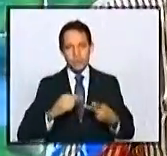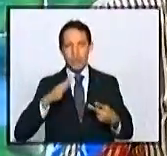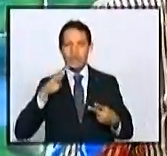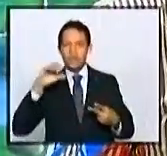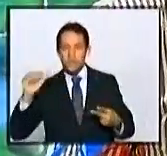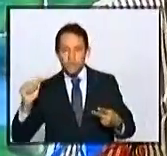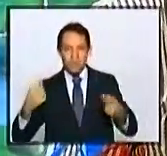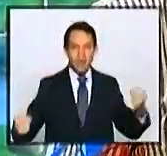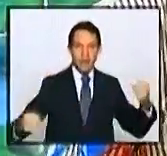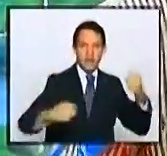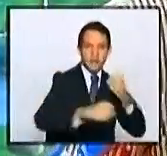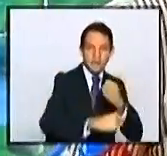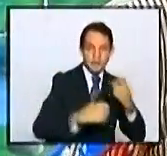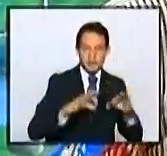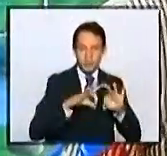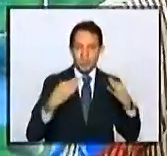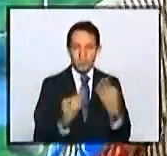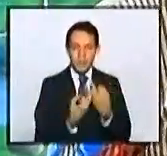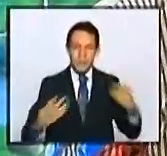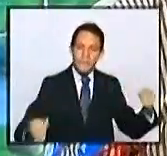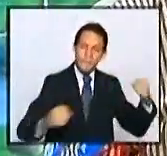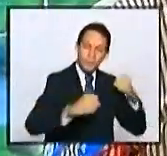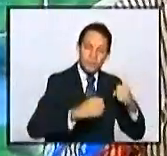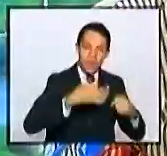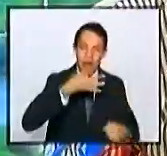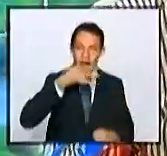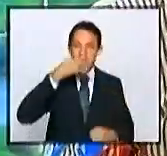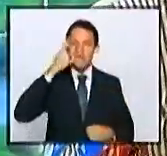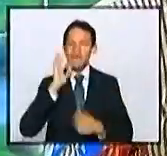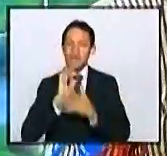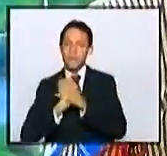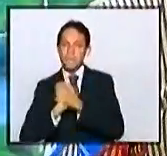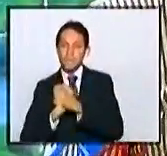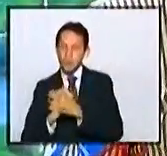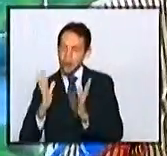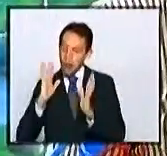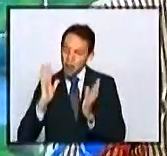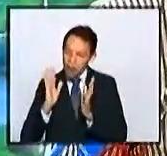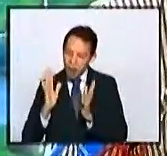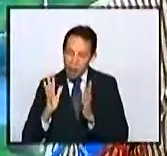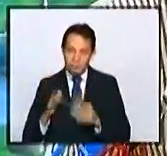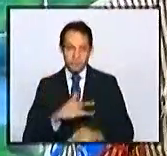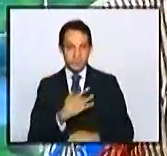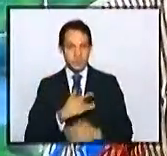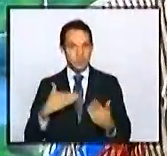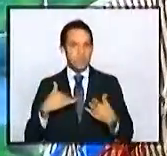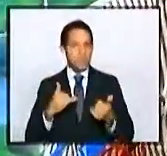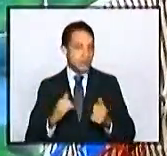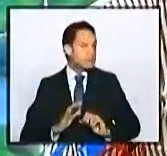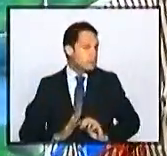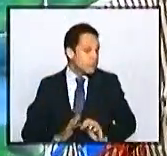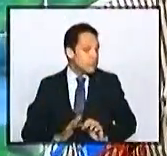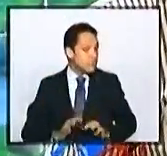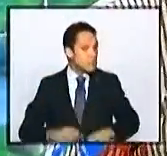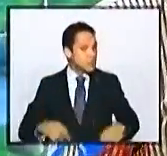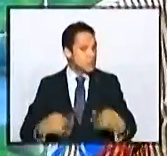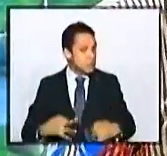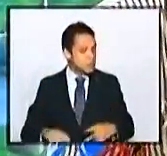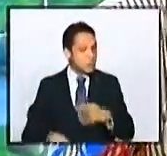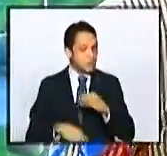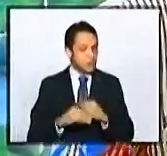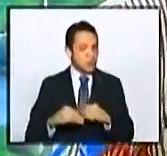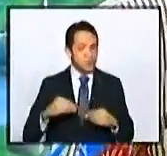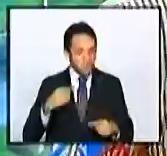a todos estos seres queridos, al sentarme a compartir un café con un amigo. Entonces, allí es donde nosotros queremos potenciar esto en el ser humano y es lo que